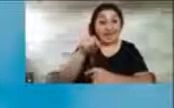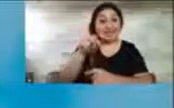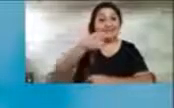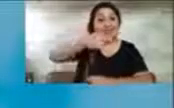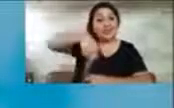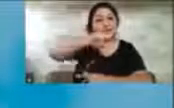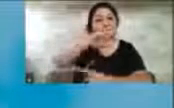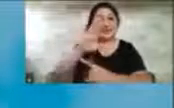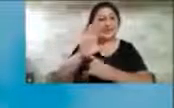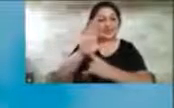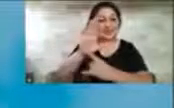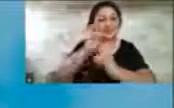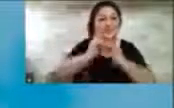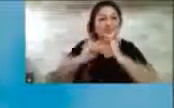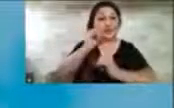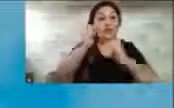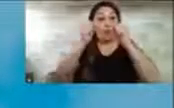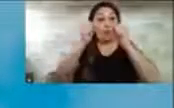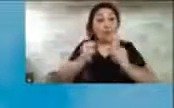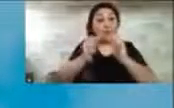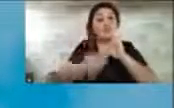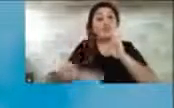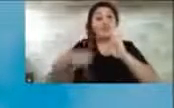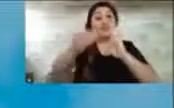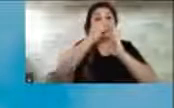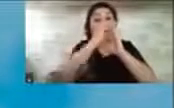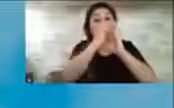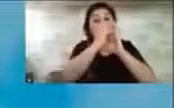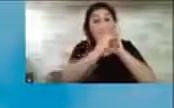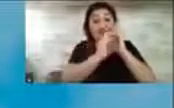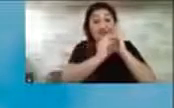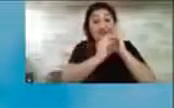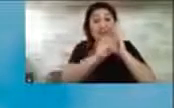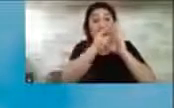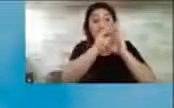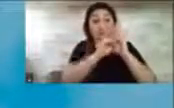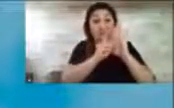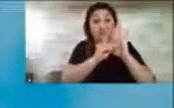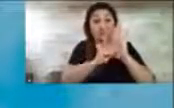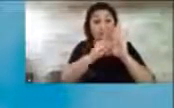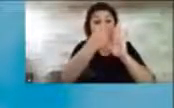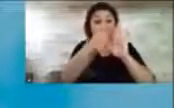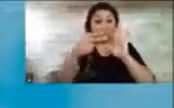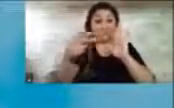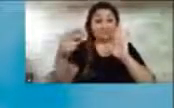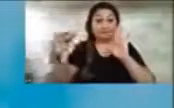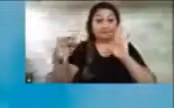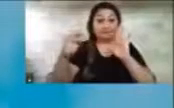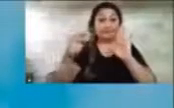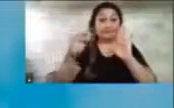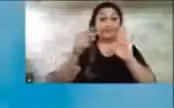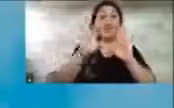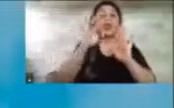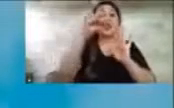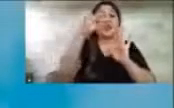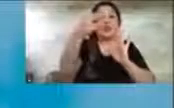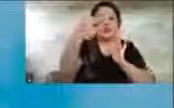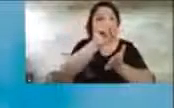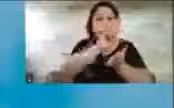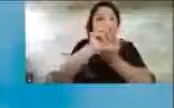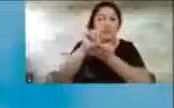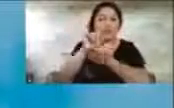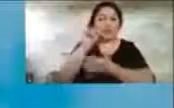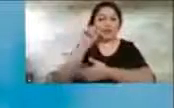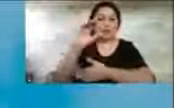pueden inscribirse a través de encuentra tu lugar punto cl en donde van a encontrar las secciones que más le interesen para poder trabajar